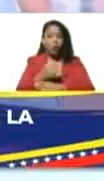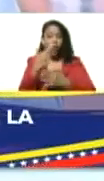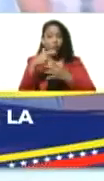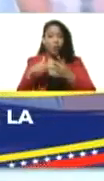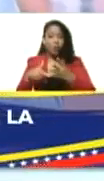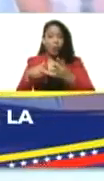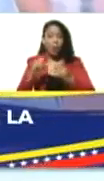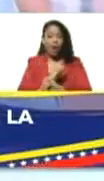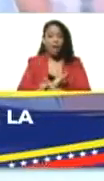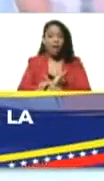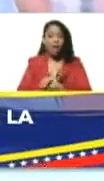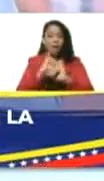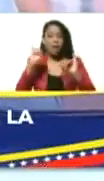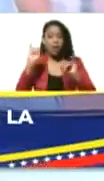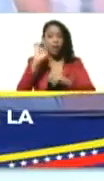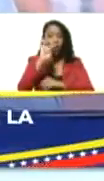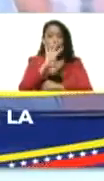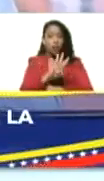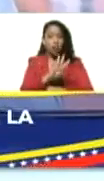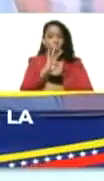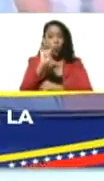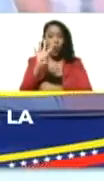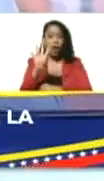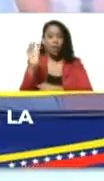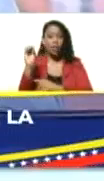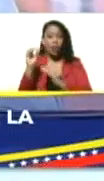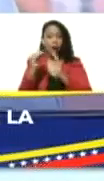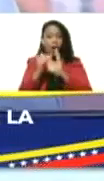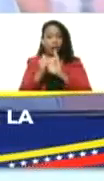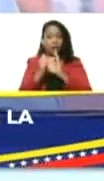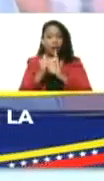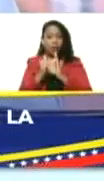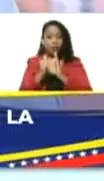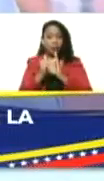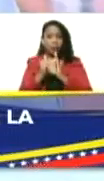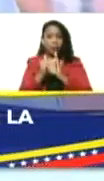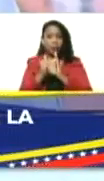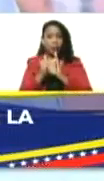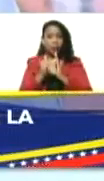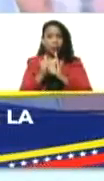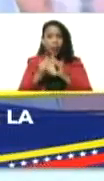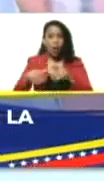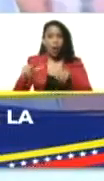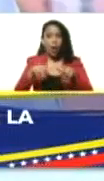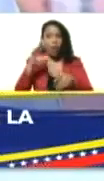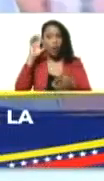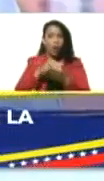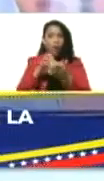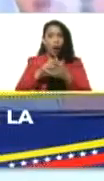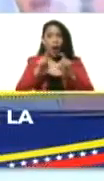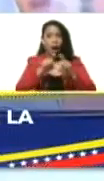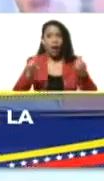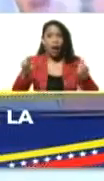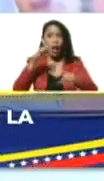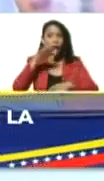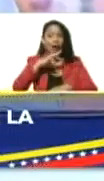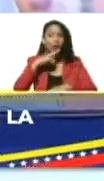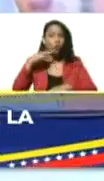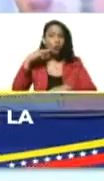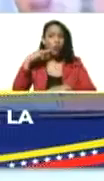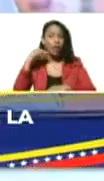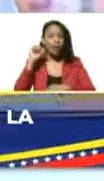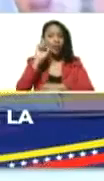la culminación de 440 viviendas en la zona de Aragua, en Caña de Azúcar, y